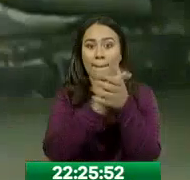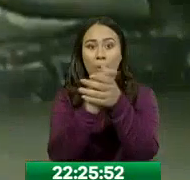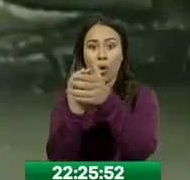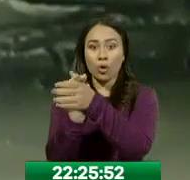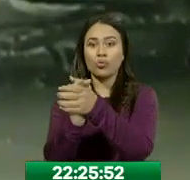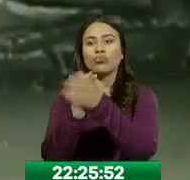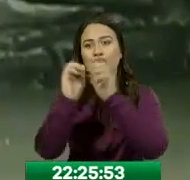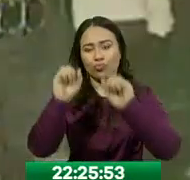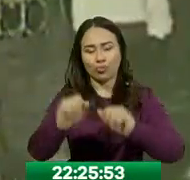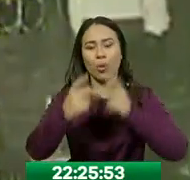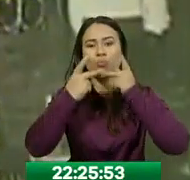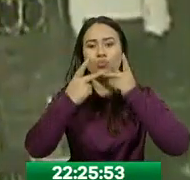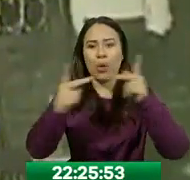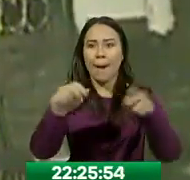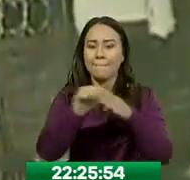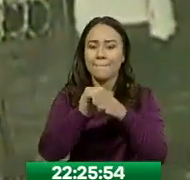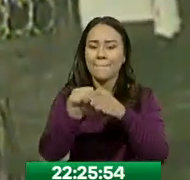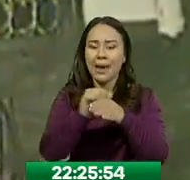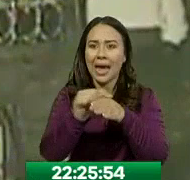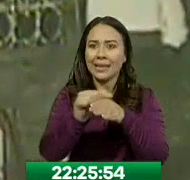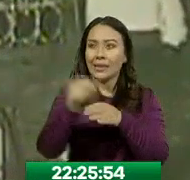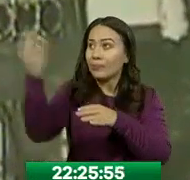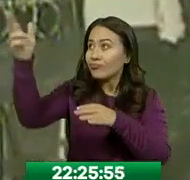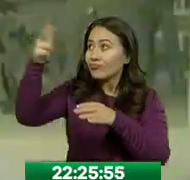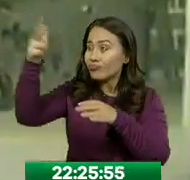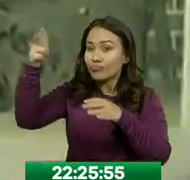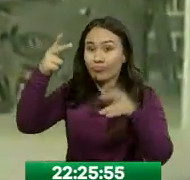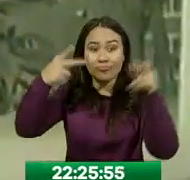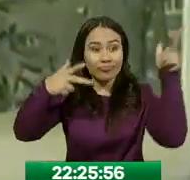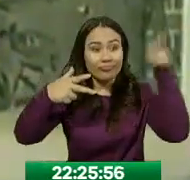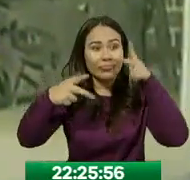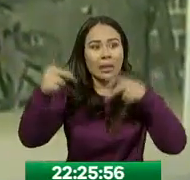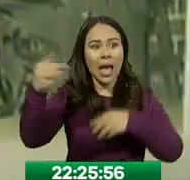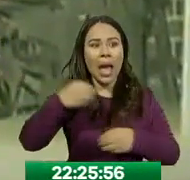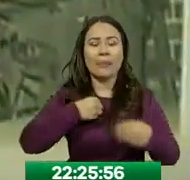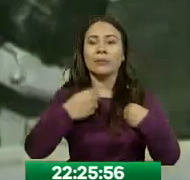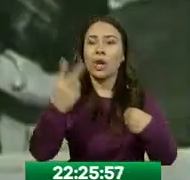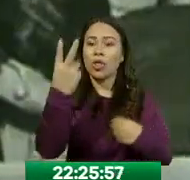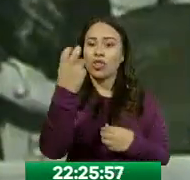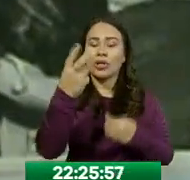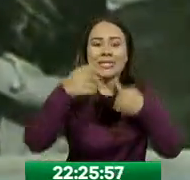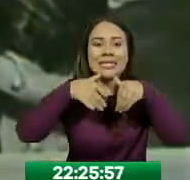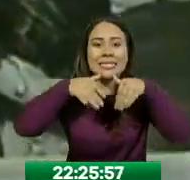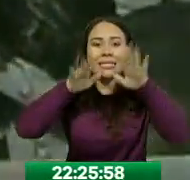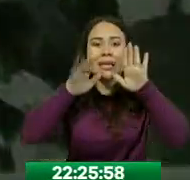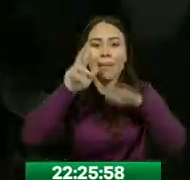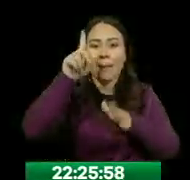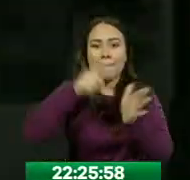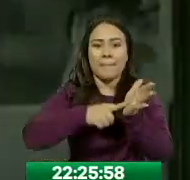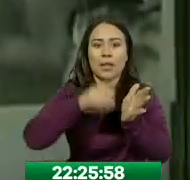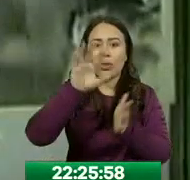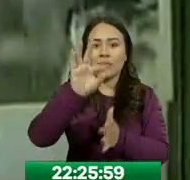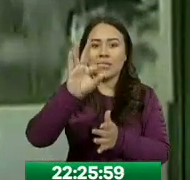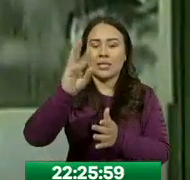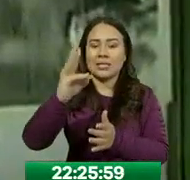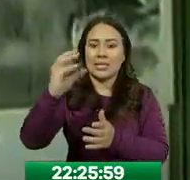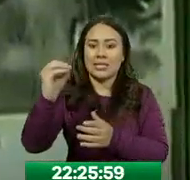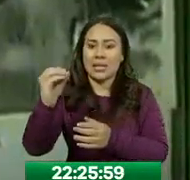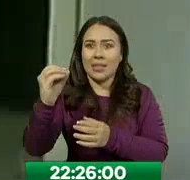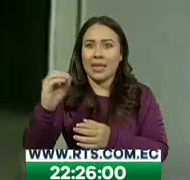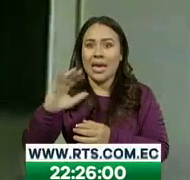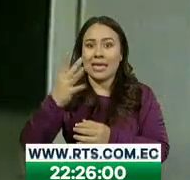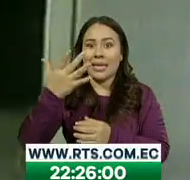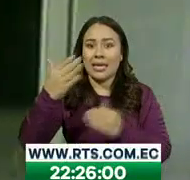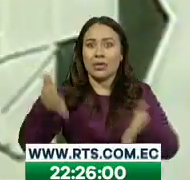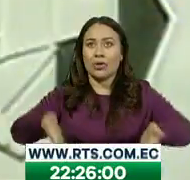Tras realizar las primeras prácticas de circuito cerrado, sucedió el 12 de diciembre de 1960 desde el quinto